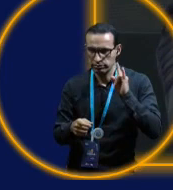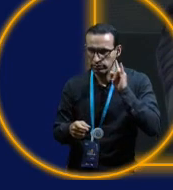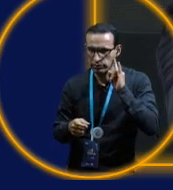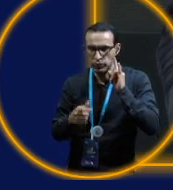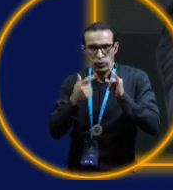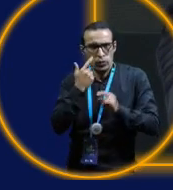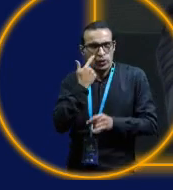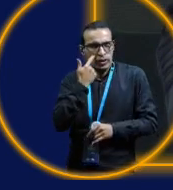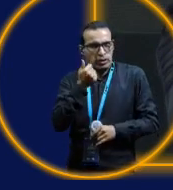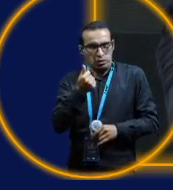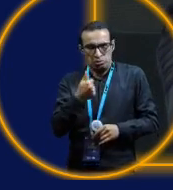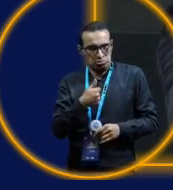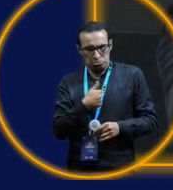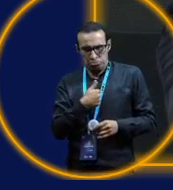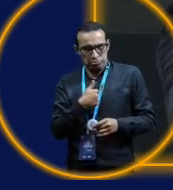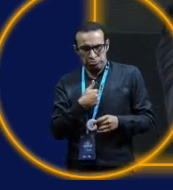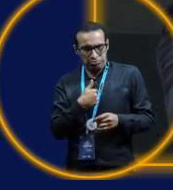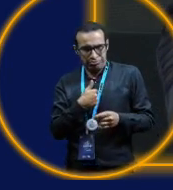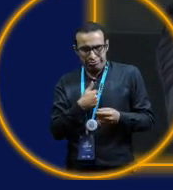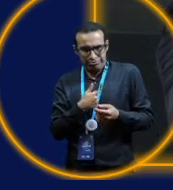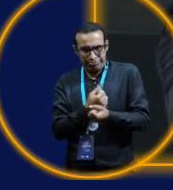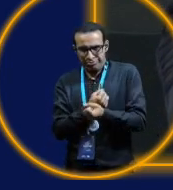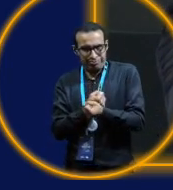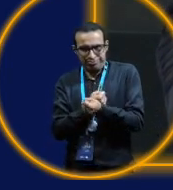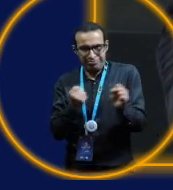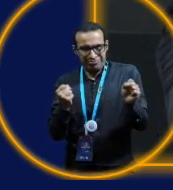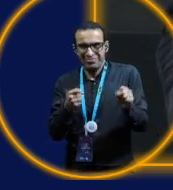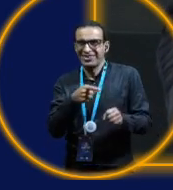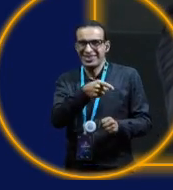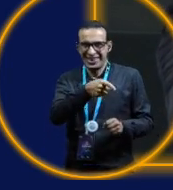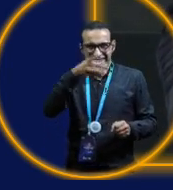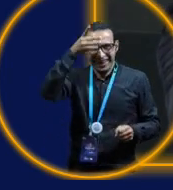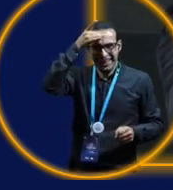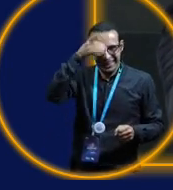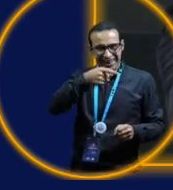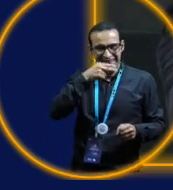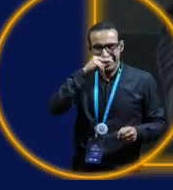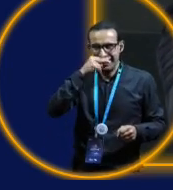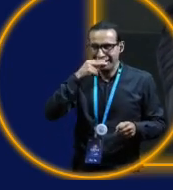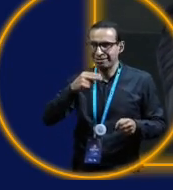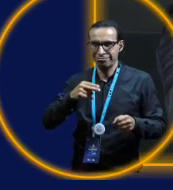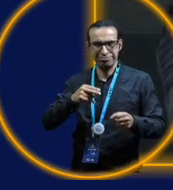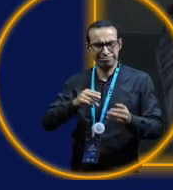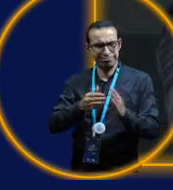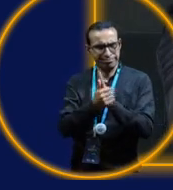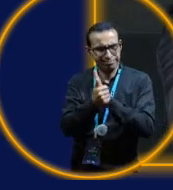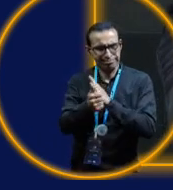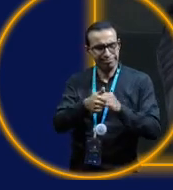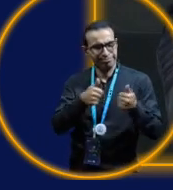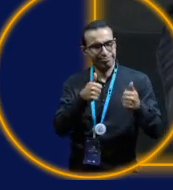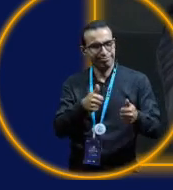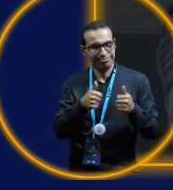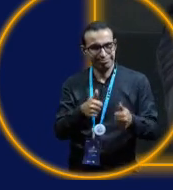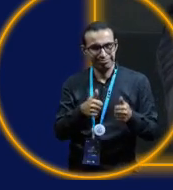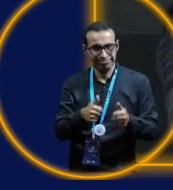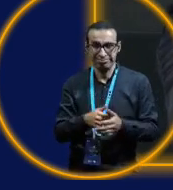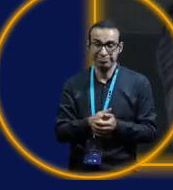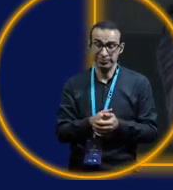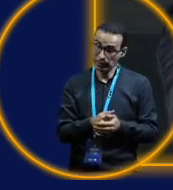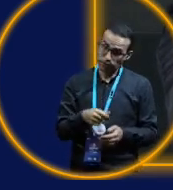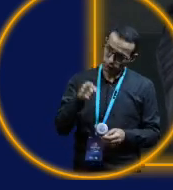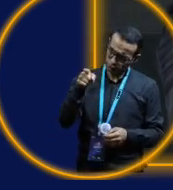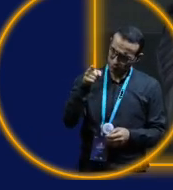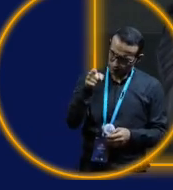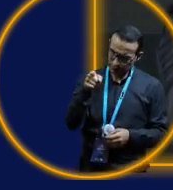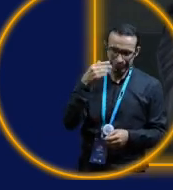no estaría nunca en capacidad de hacer eso porque él es un niño que ha crecido con esto se le es muy fácil parece que tú eres muy optimista con respecto